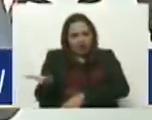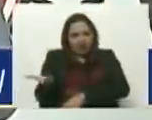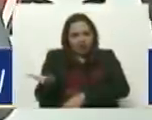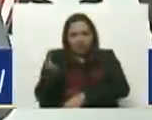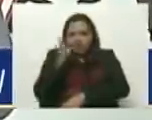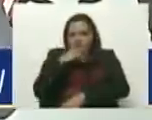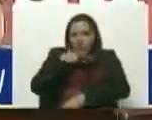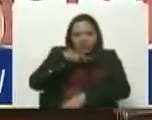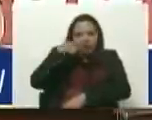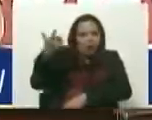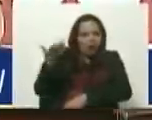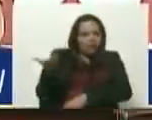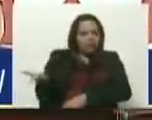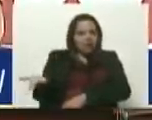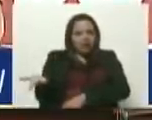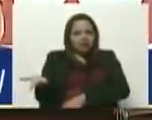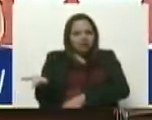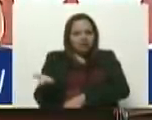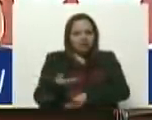poca vergüenza